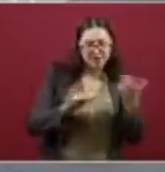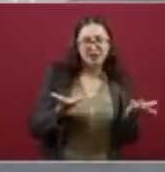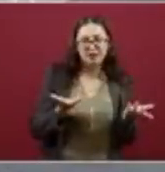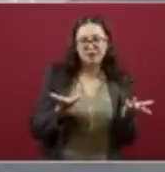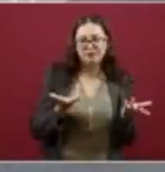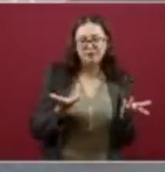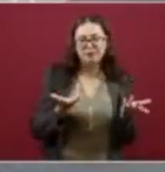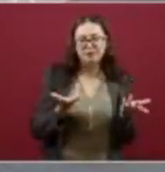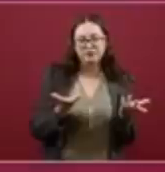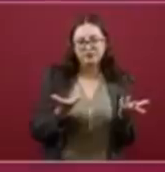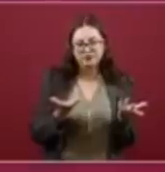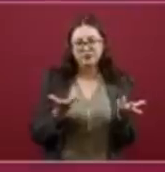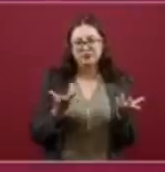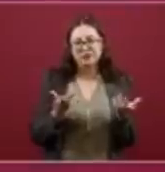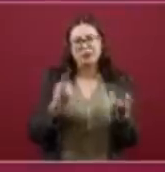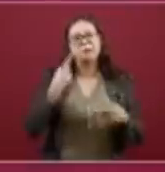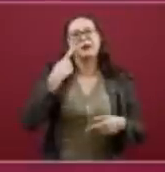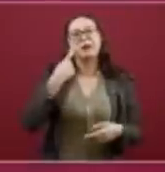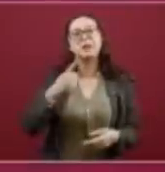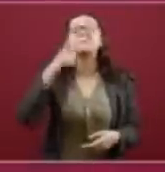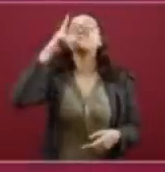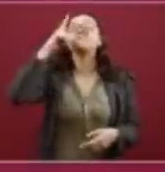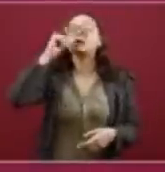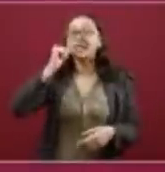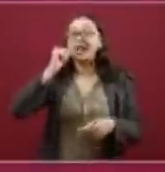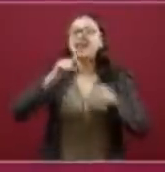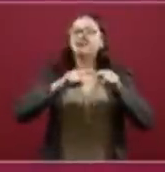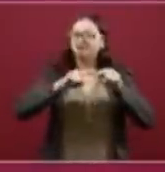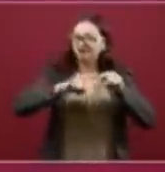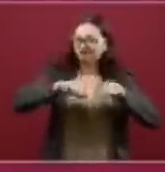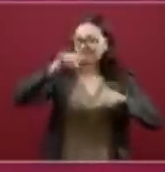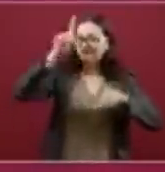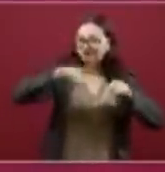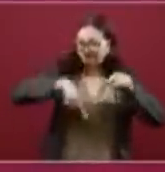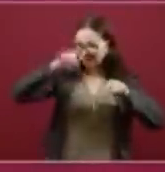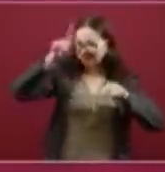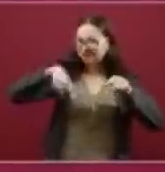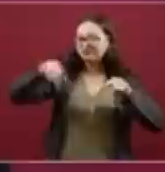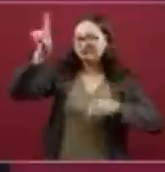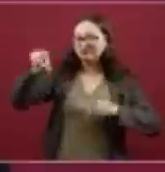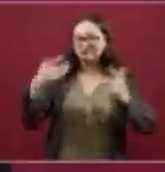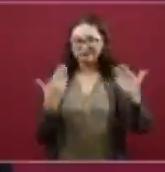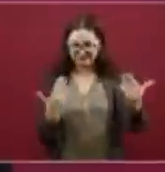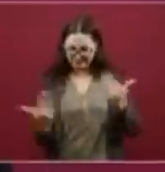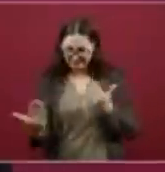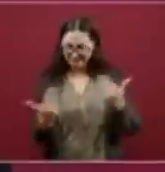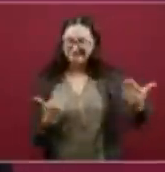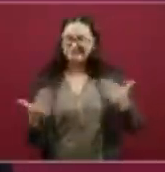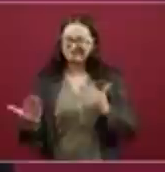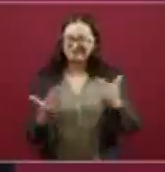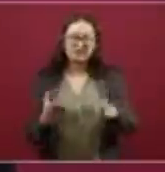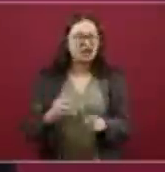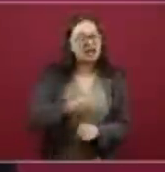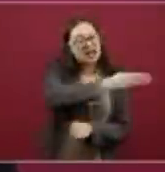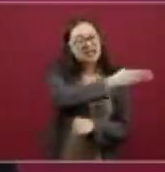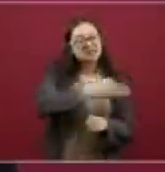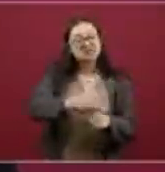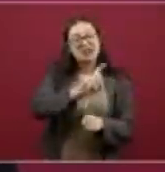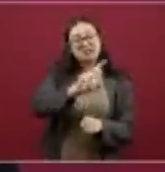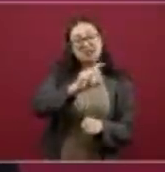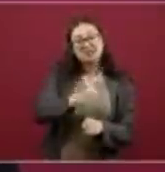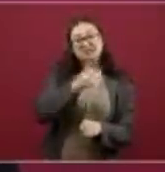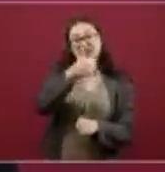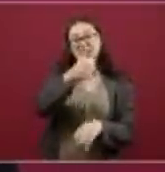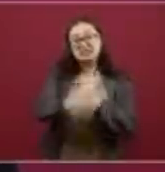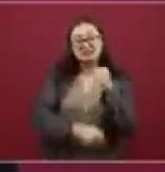si mañana sale la gráfica, ¿sí?, de los aumentos del salario en